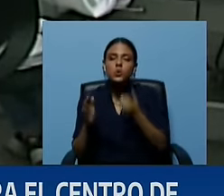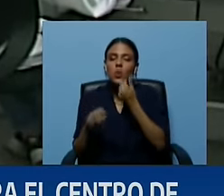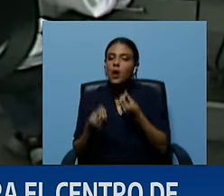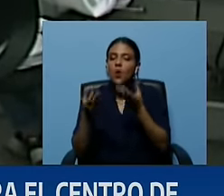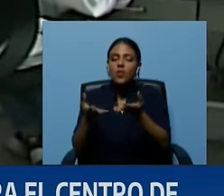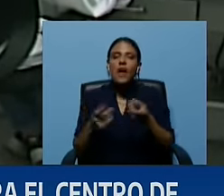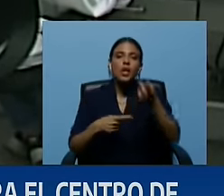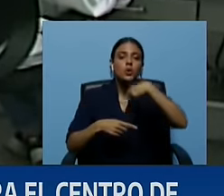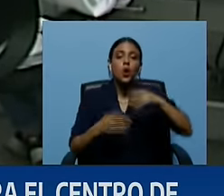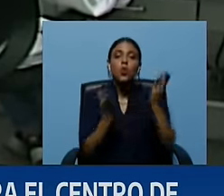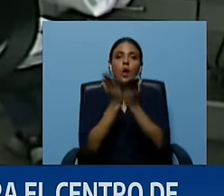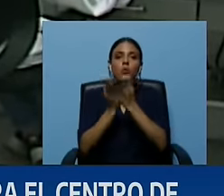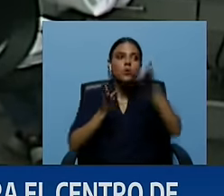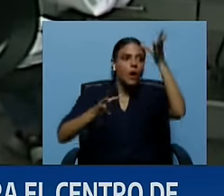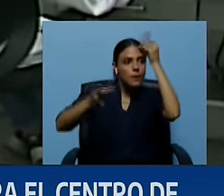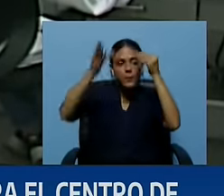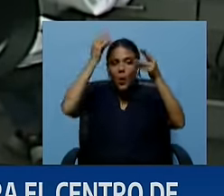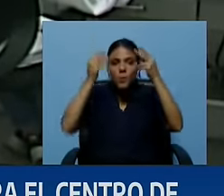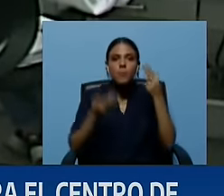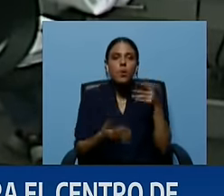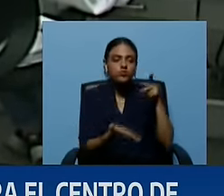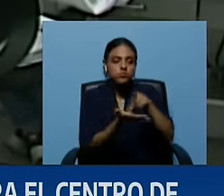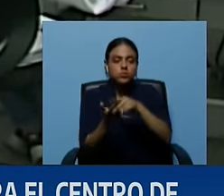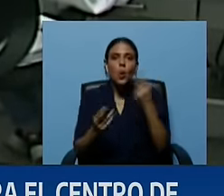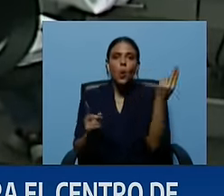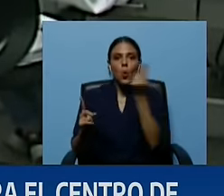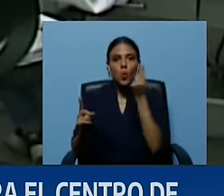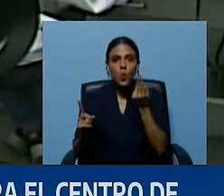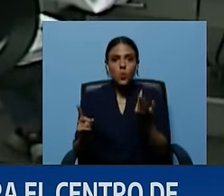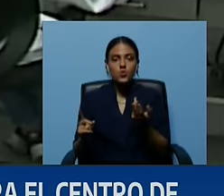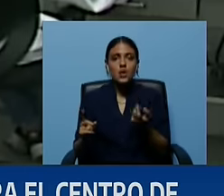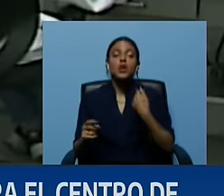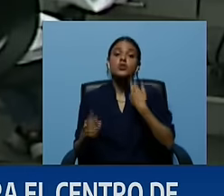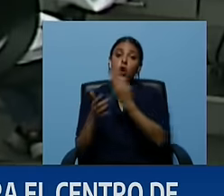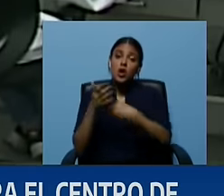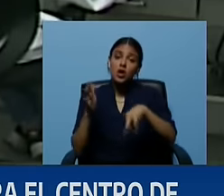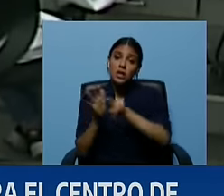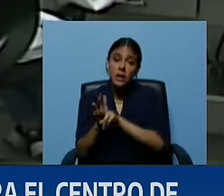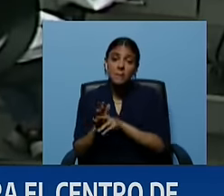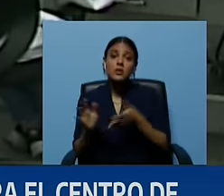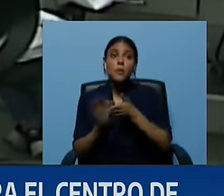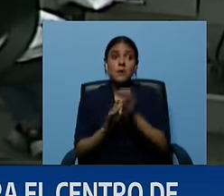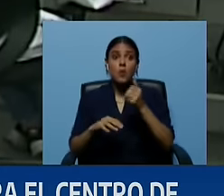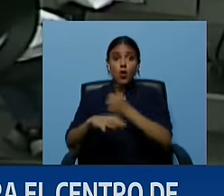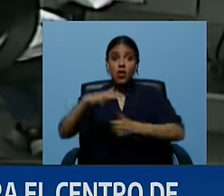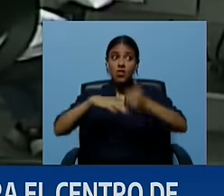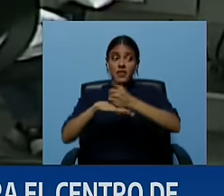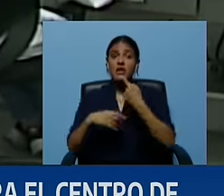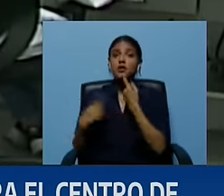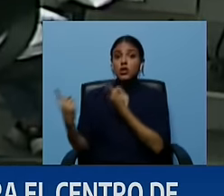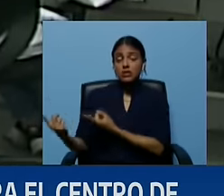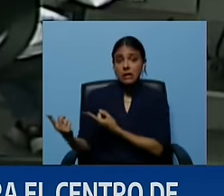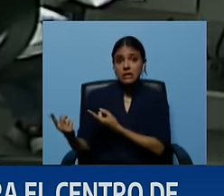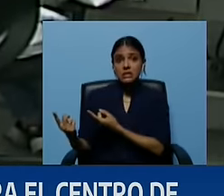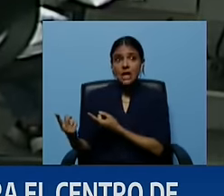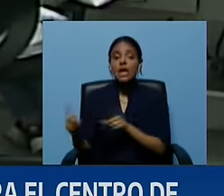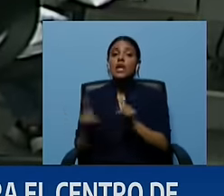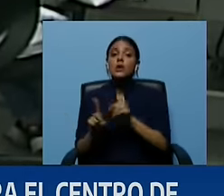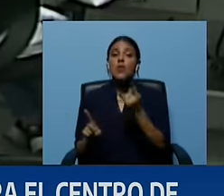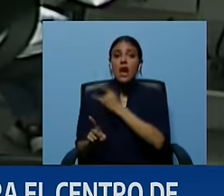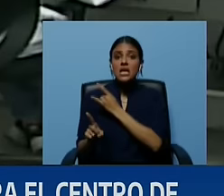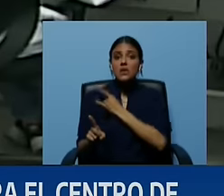propios estudiantes. Voy a reiterar lo que dijo el distinguido rector. Como universidad